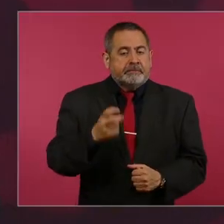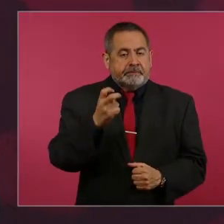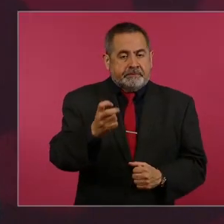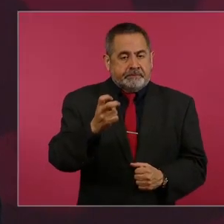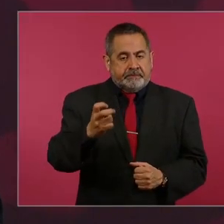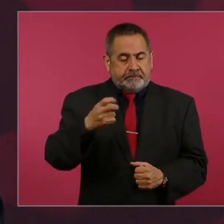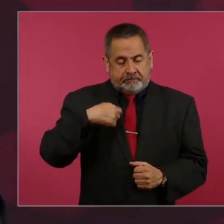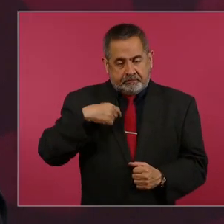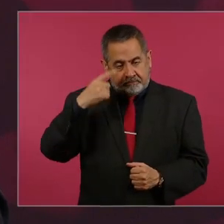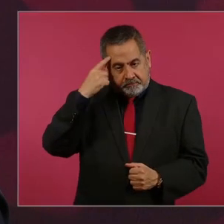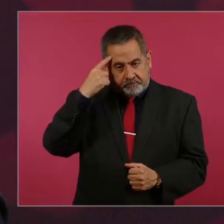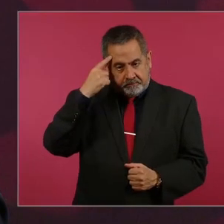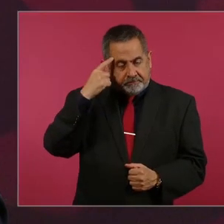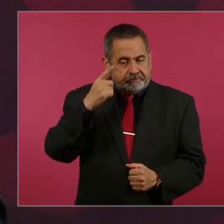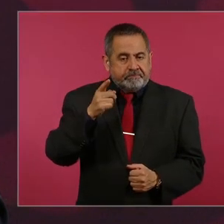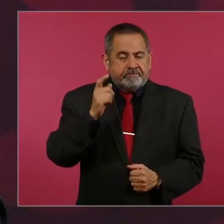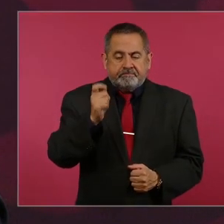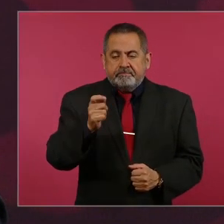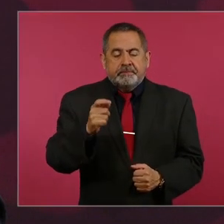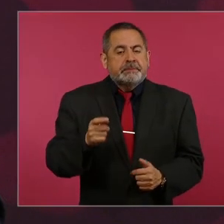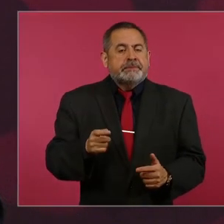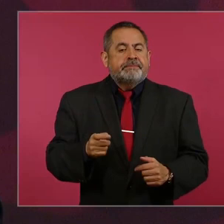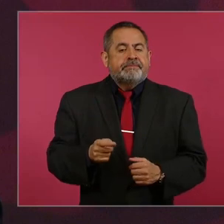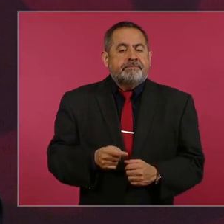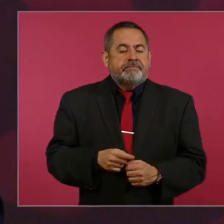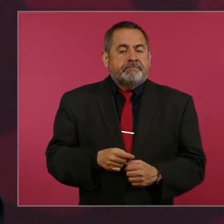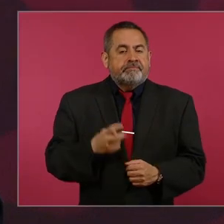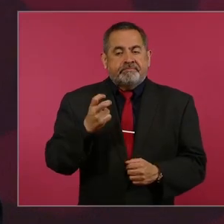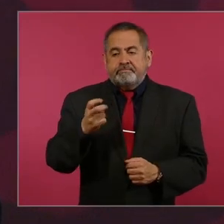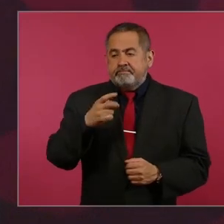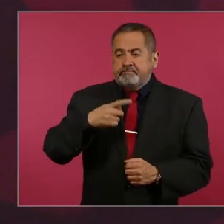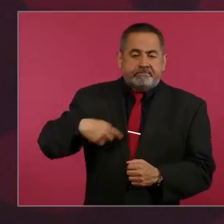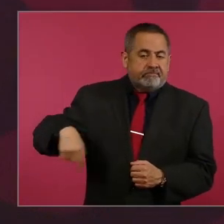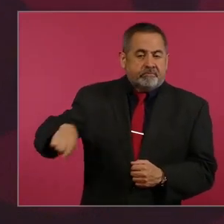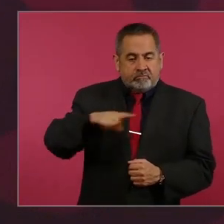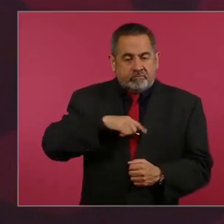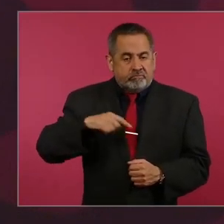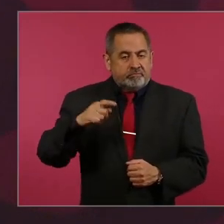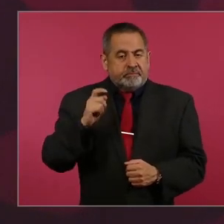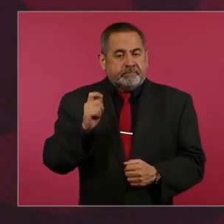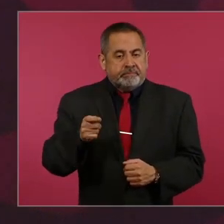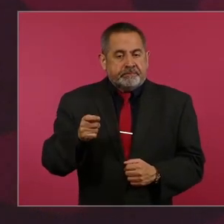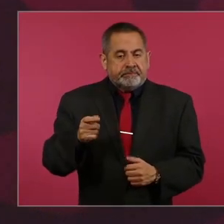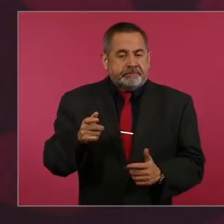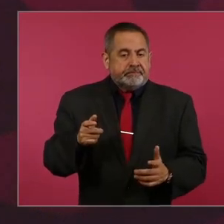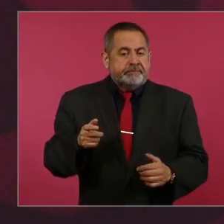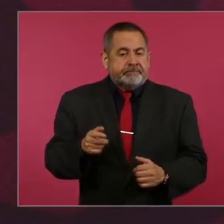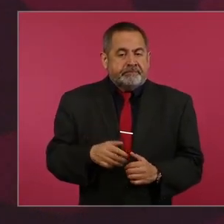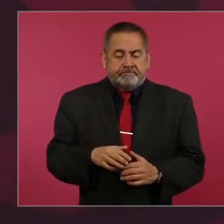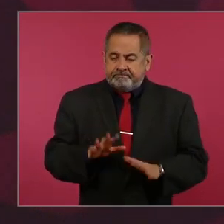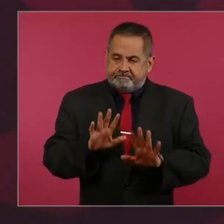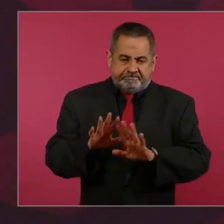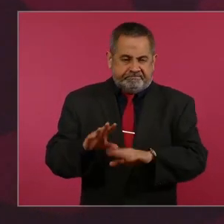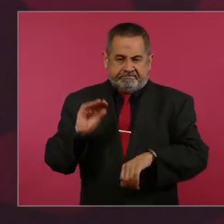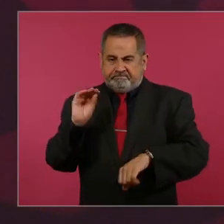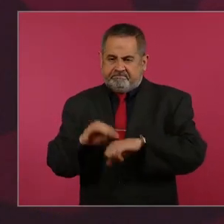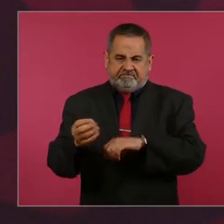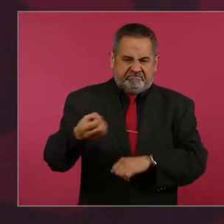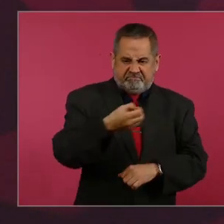nos ha llevado a poner orden